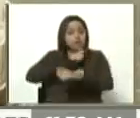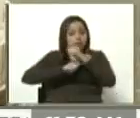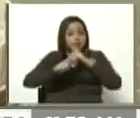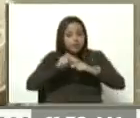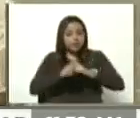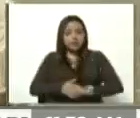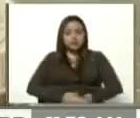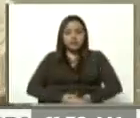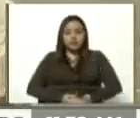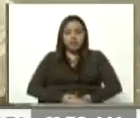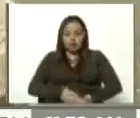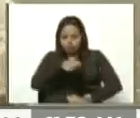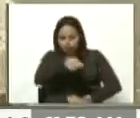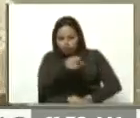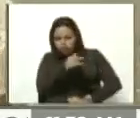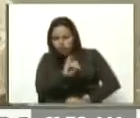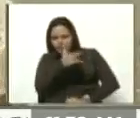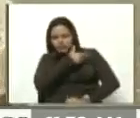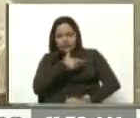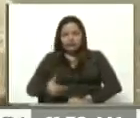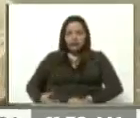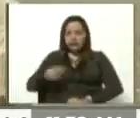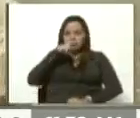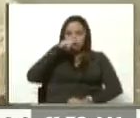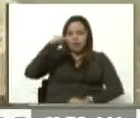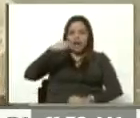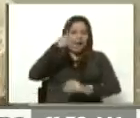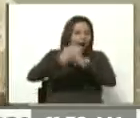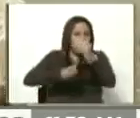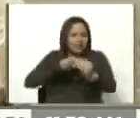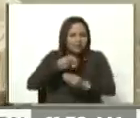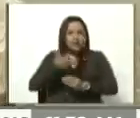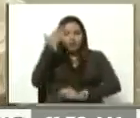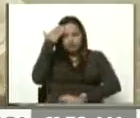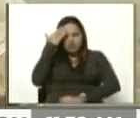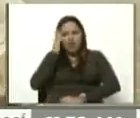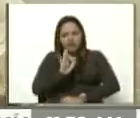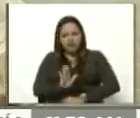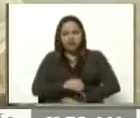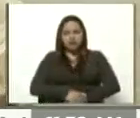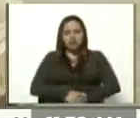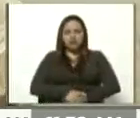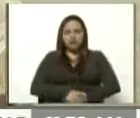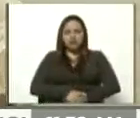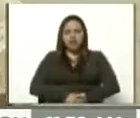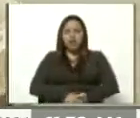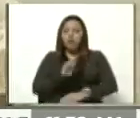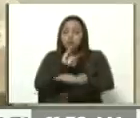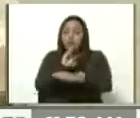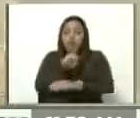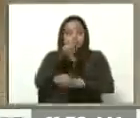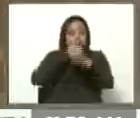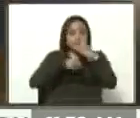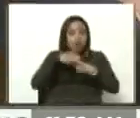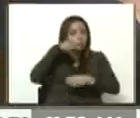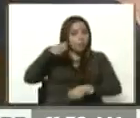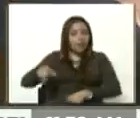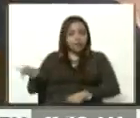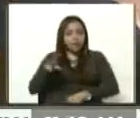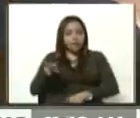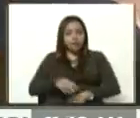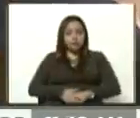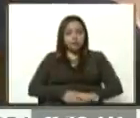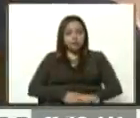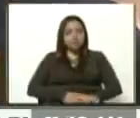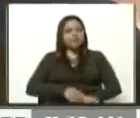pero ahí está el presidente Nicolás Maduro haciendo lo que sabe hacer y garantizándole la alimentación al pueblo de Venezuela. Que sí